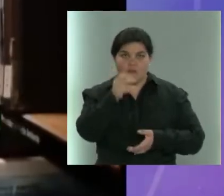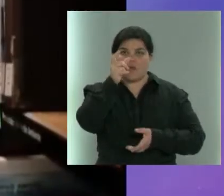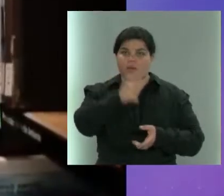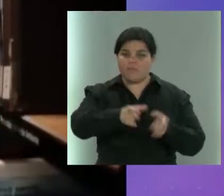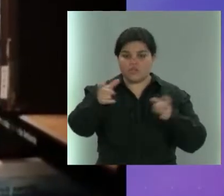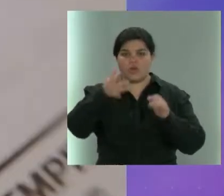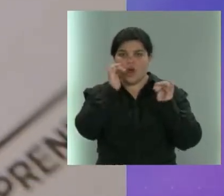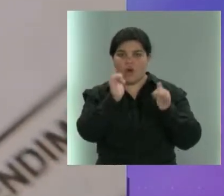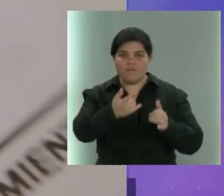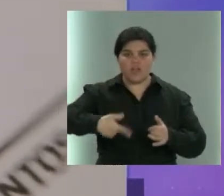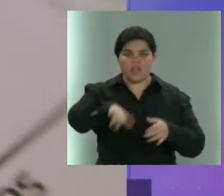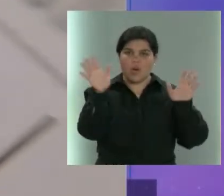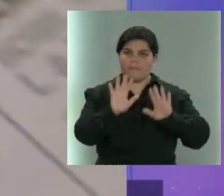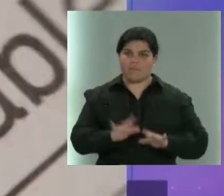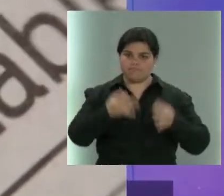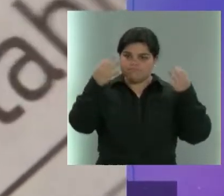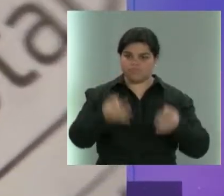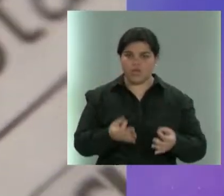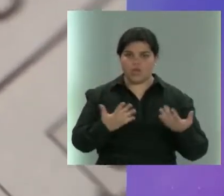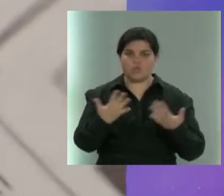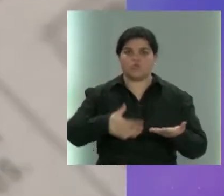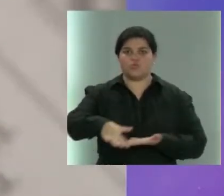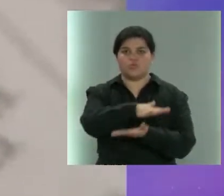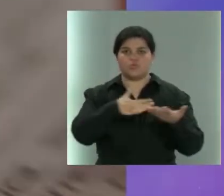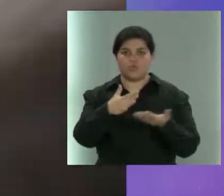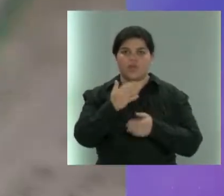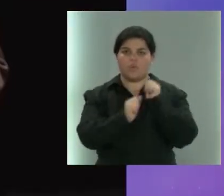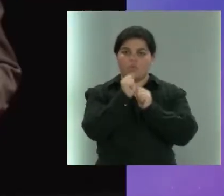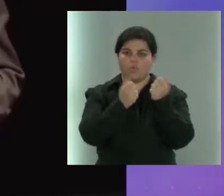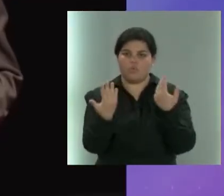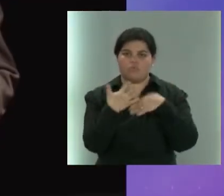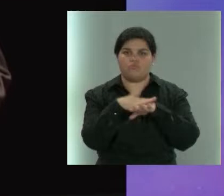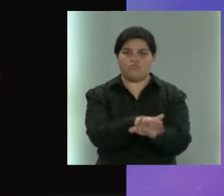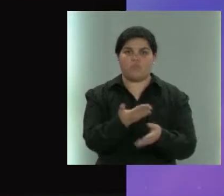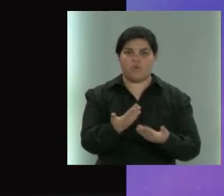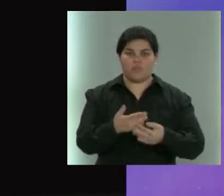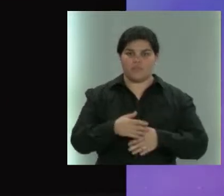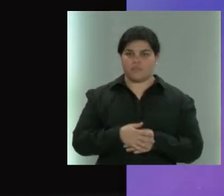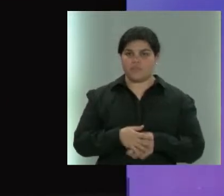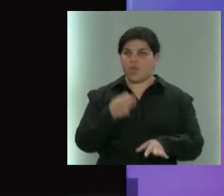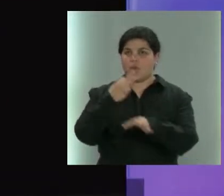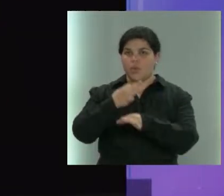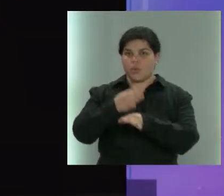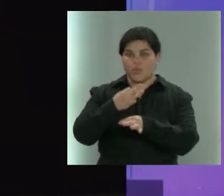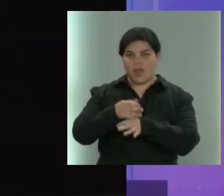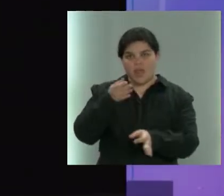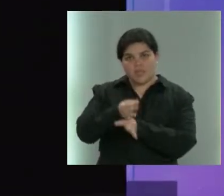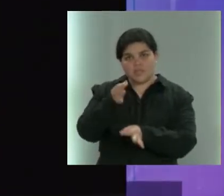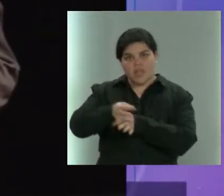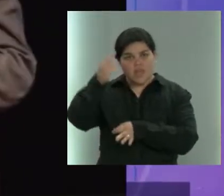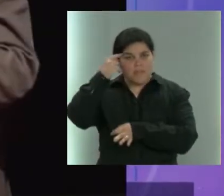preparados y logren insertarse en el mundo social y productivo del siglo XXI. Si la escuela no enseña a pensar, no es una